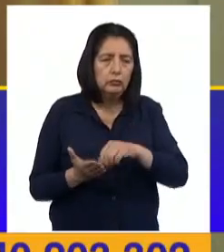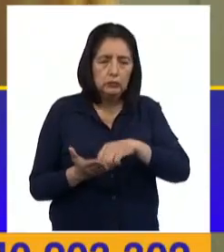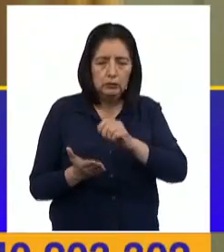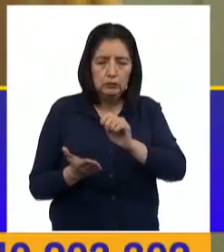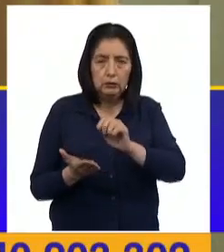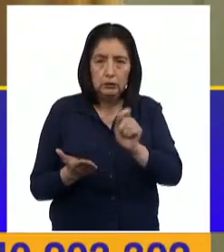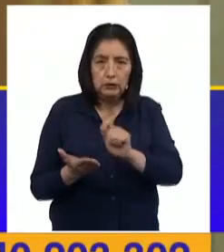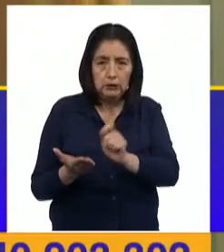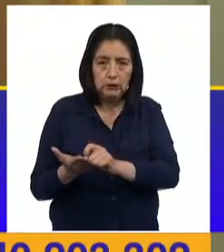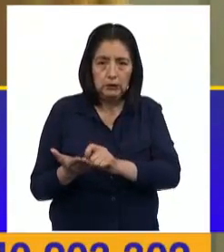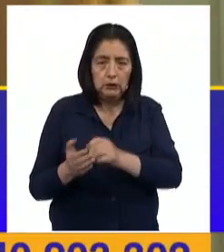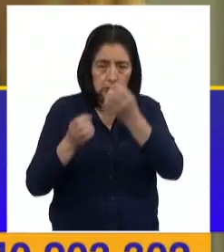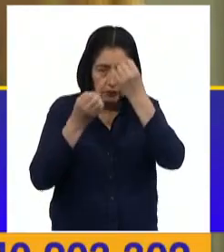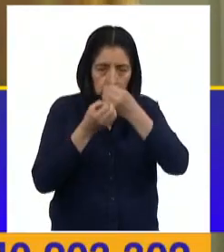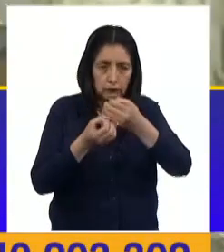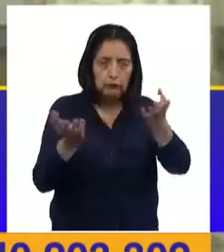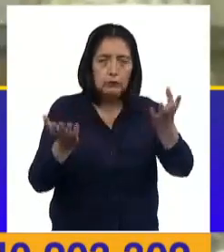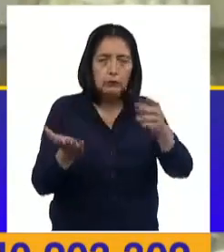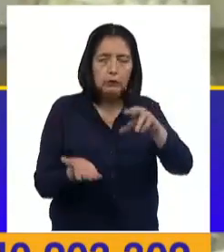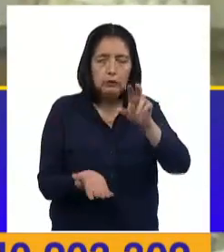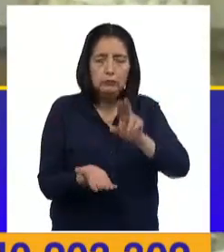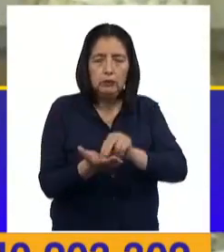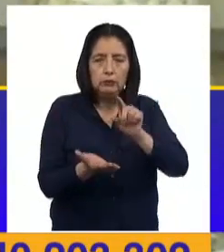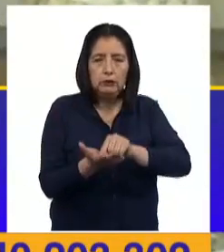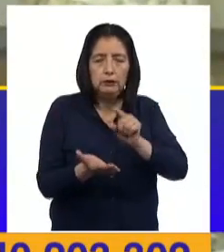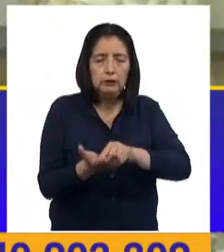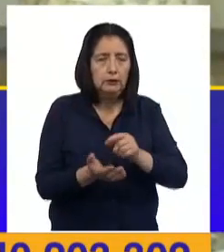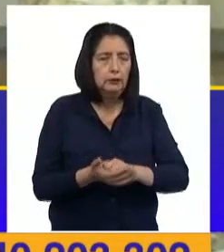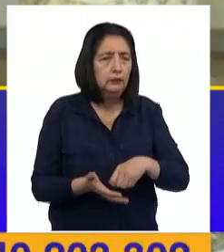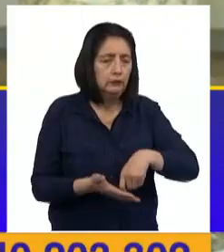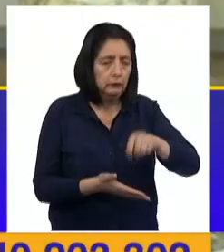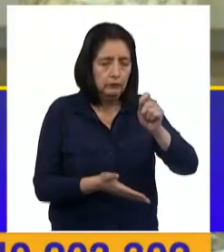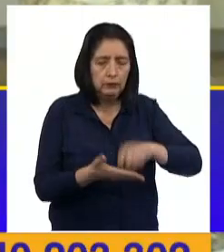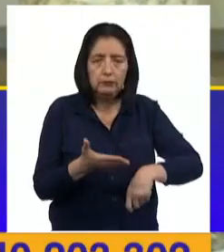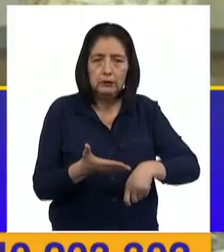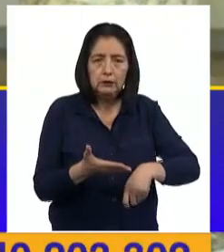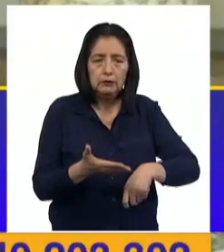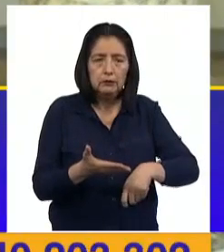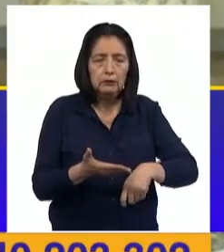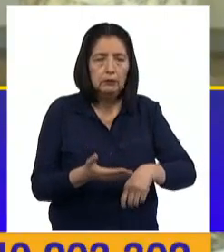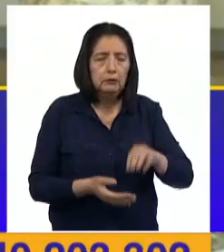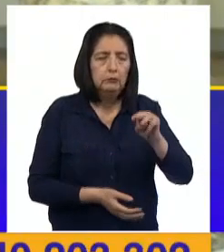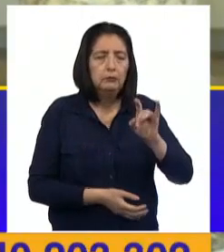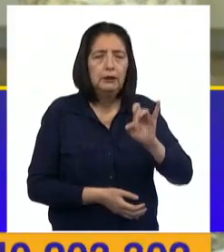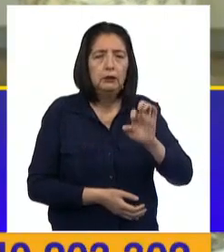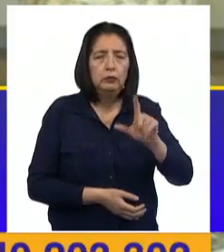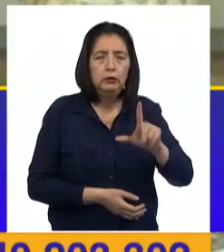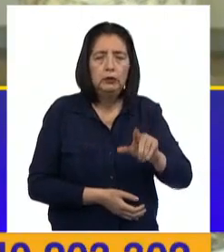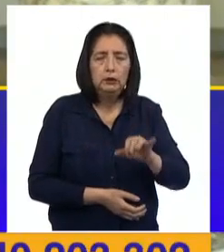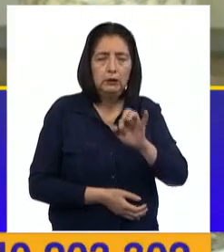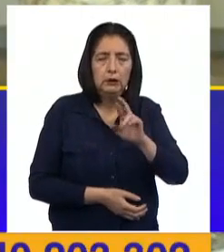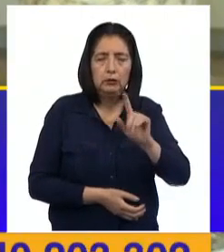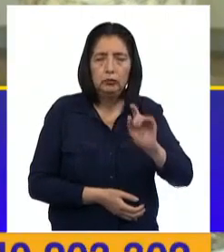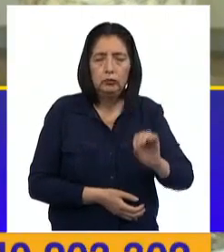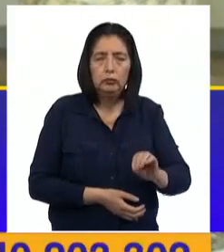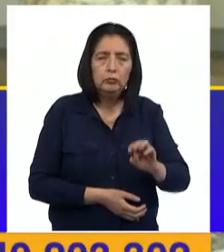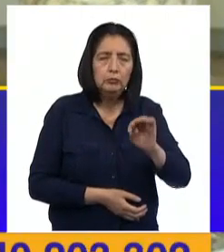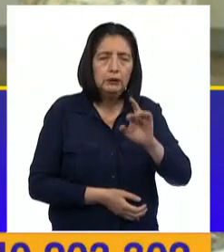Regístrese, comuníquese y publíquese. Firmado Manuel Arturo Merino de